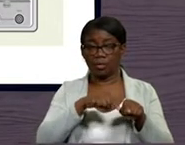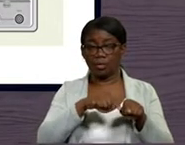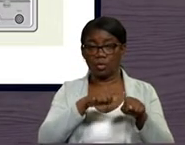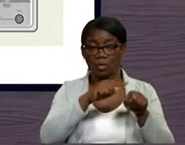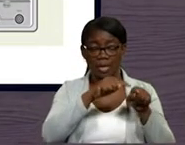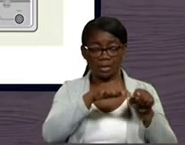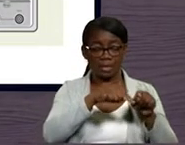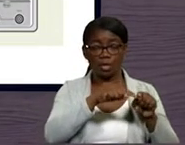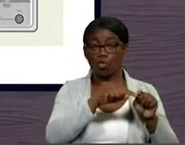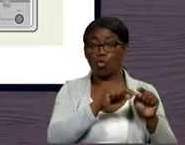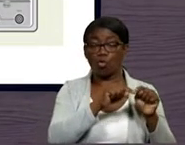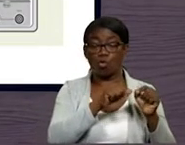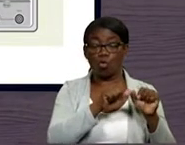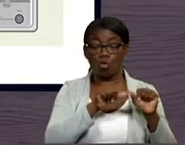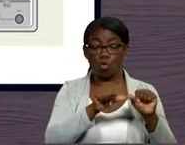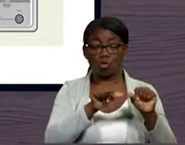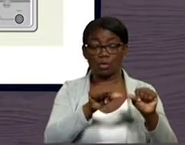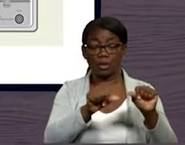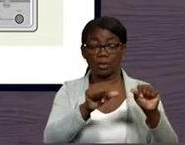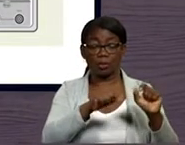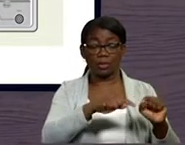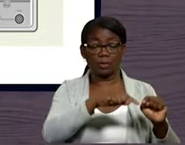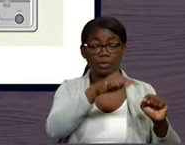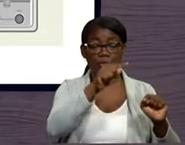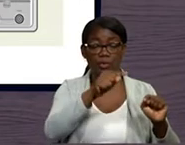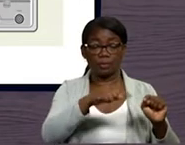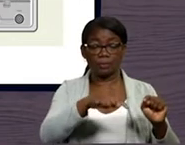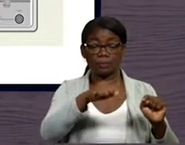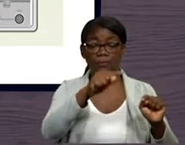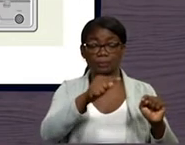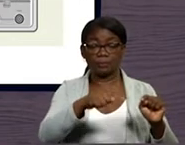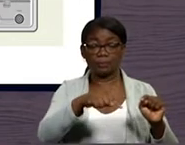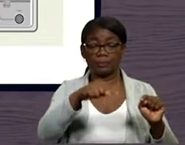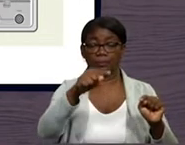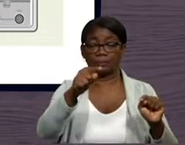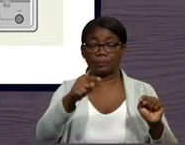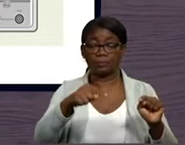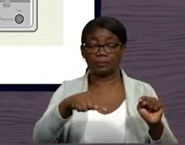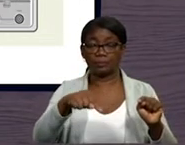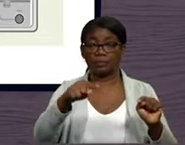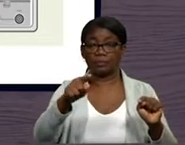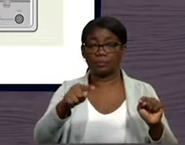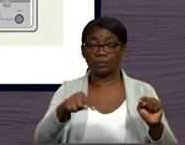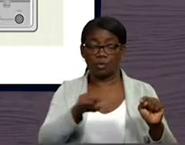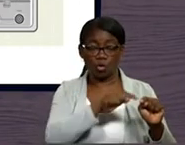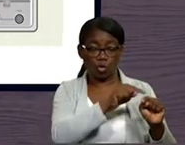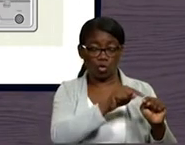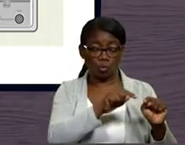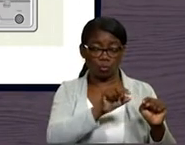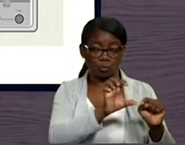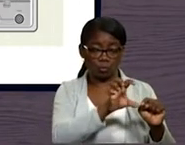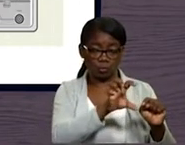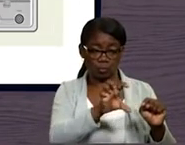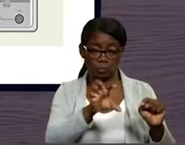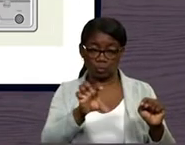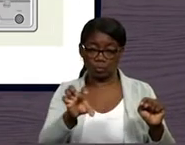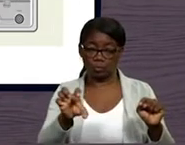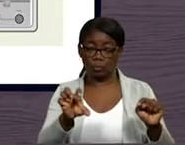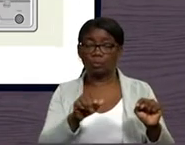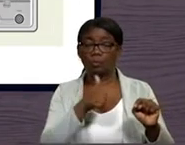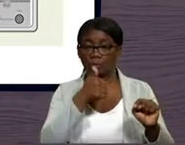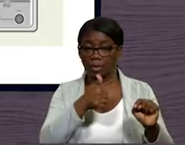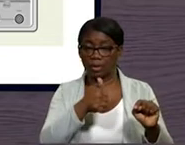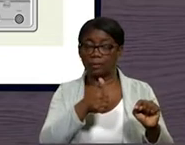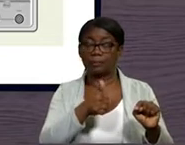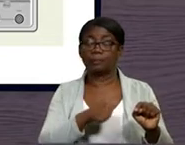una señal en donde sus valles estén, ¿verdad?, en línea uno con otro, que no haya esa fluctuación,